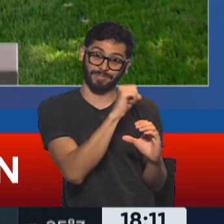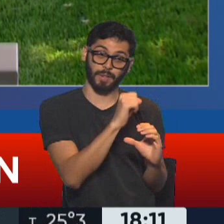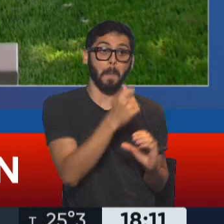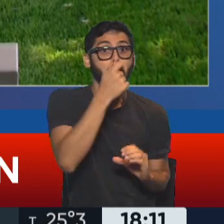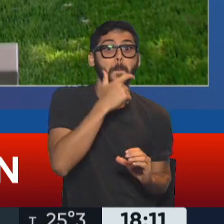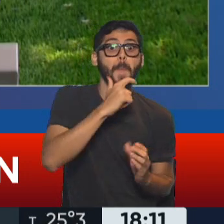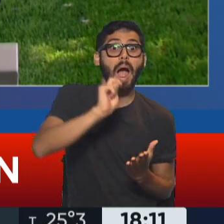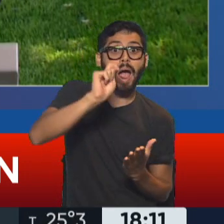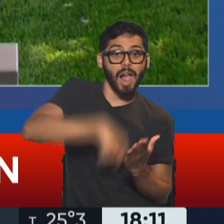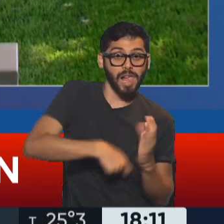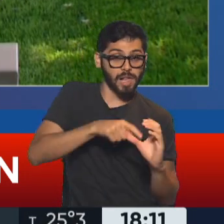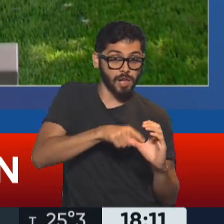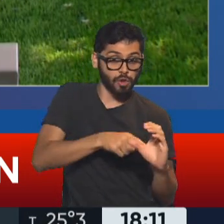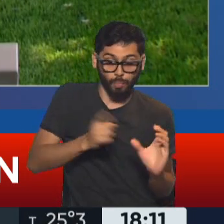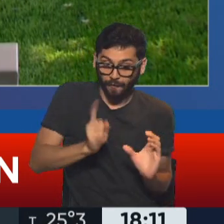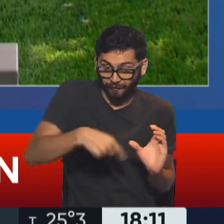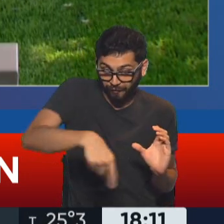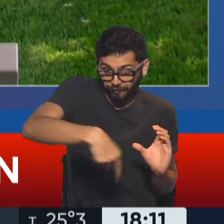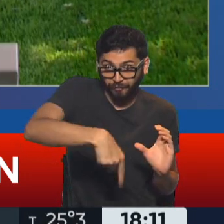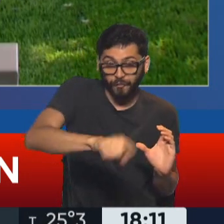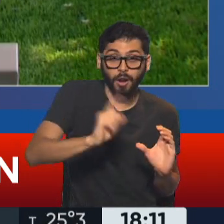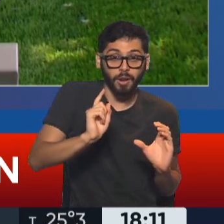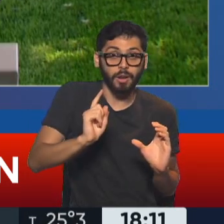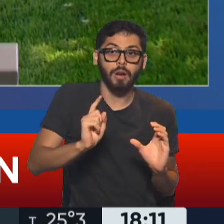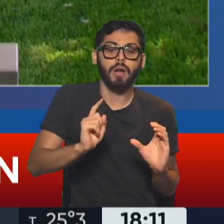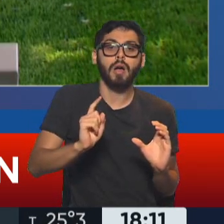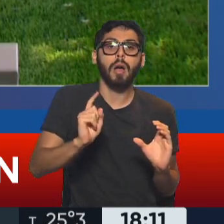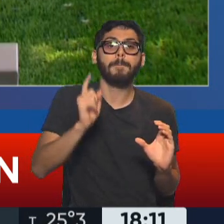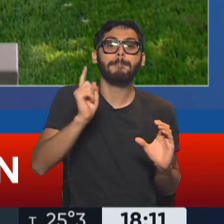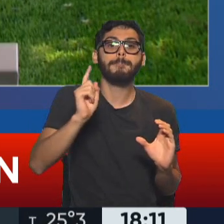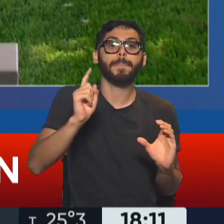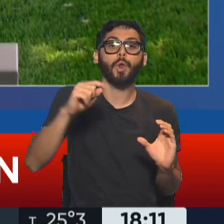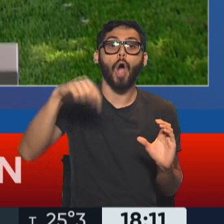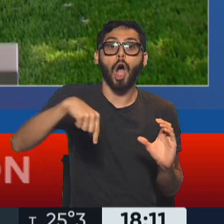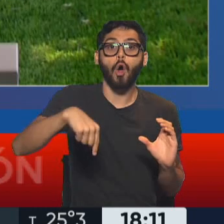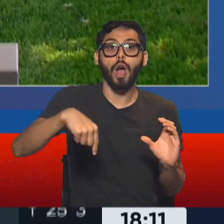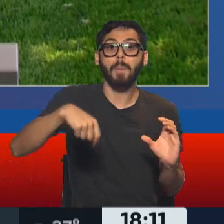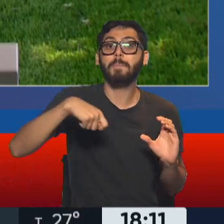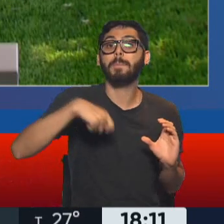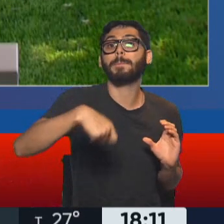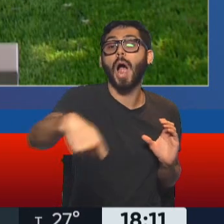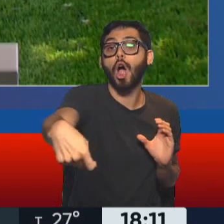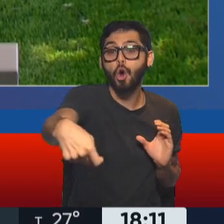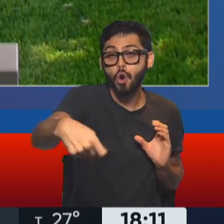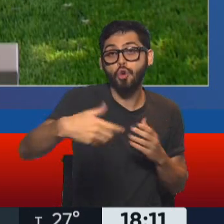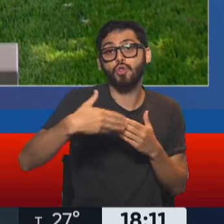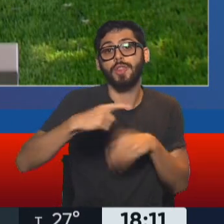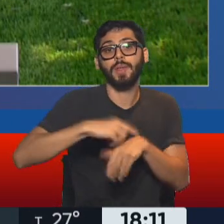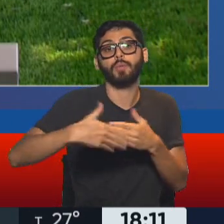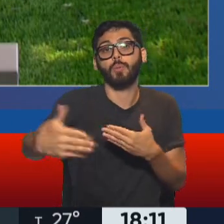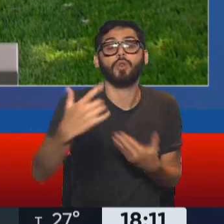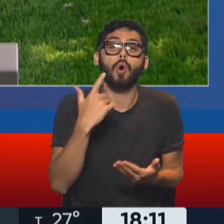tomó Macri, que va a seguir vigente, pero con un estiramiento en los plazos de pago. Por eso tiene un aspecto bueno y un